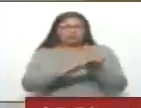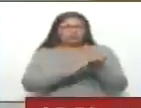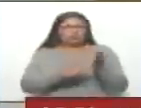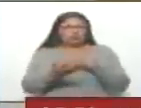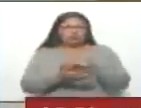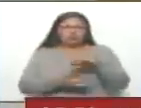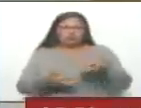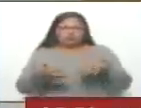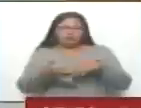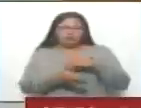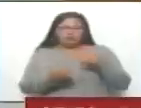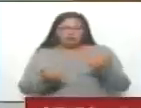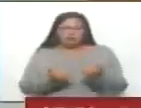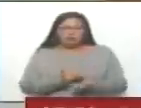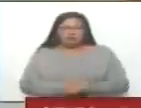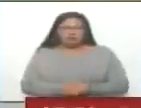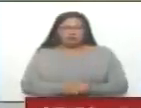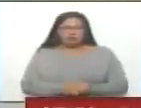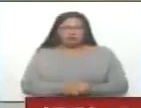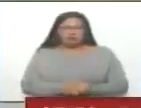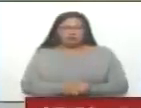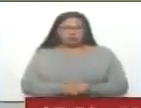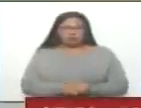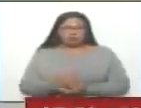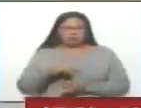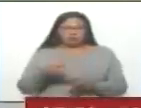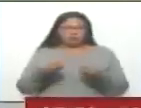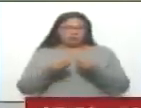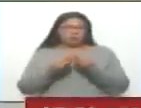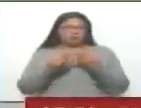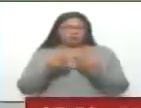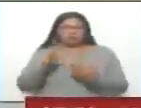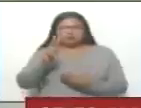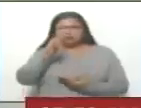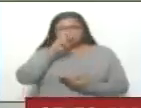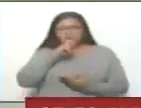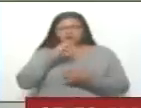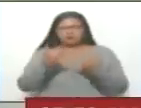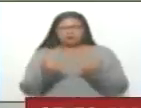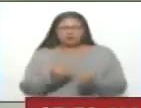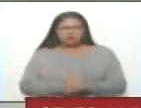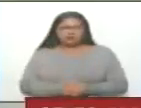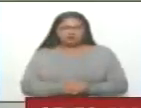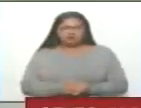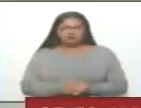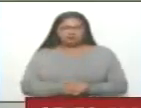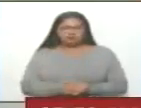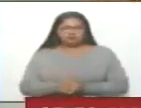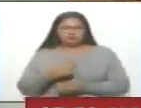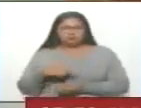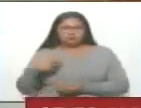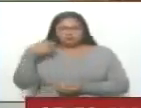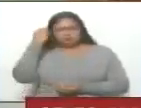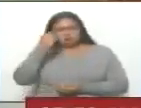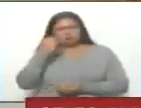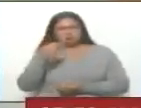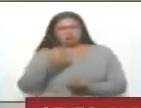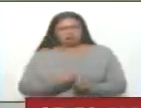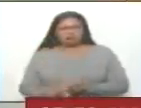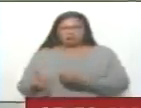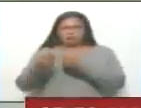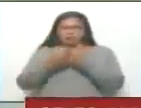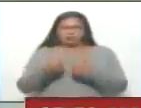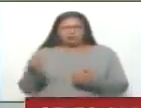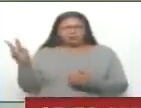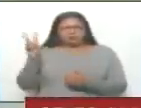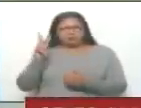tengamos. Ahora, esta es una convención colectiva para 2 años. Tenemos que repensar cómo está la economía venezolana en la